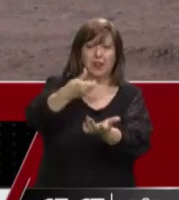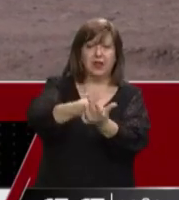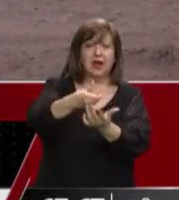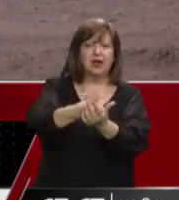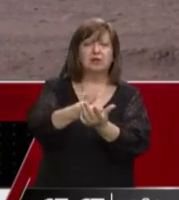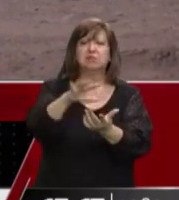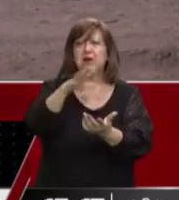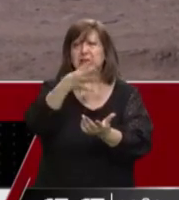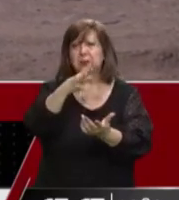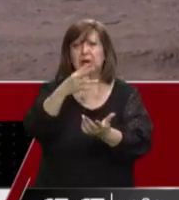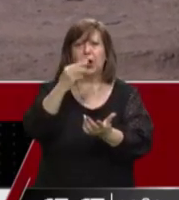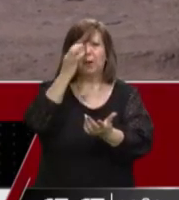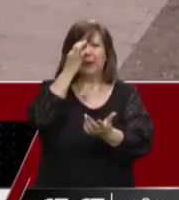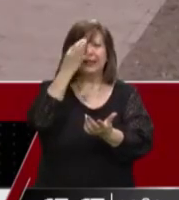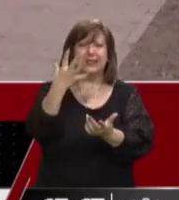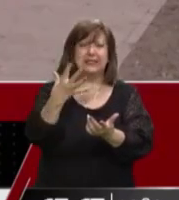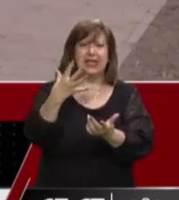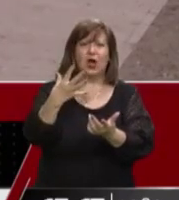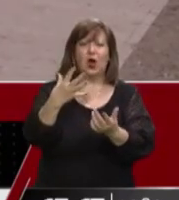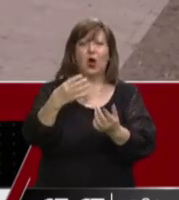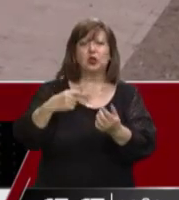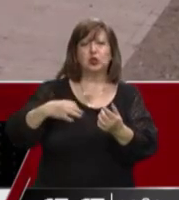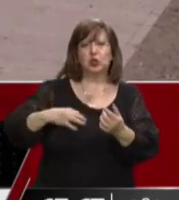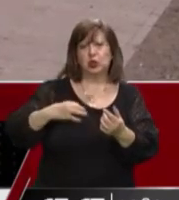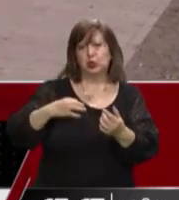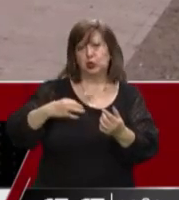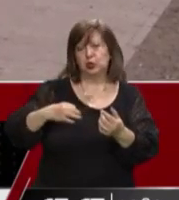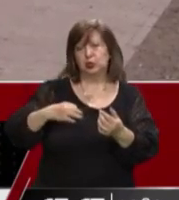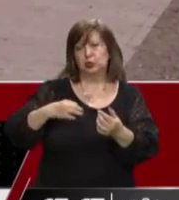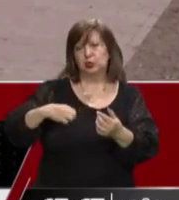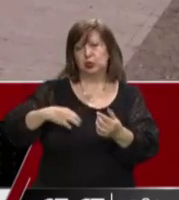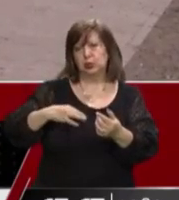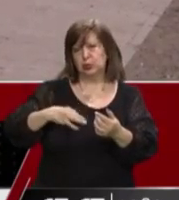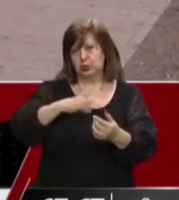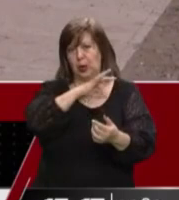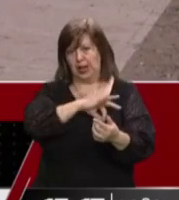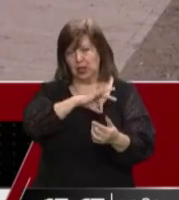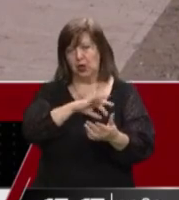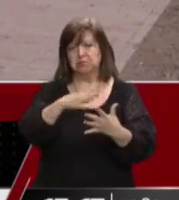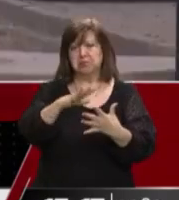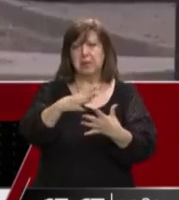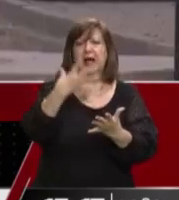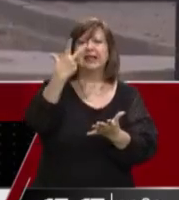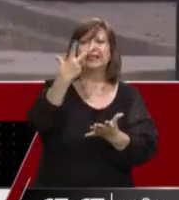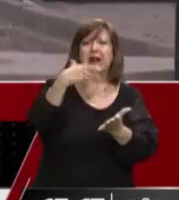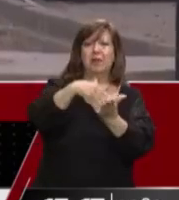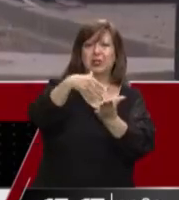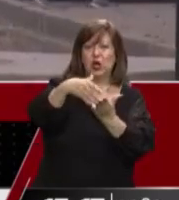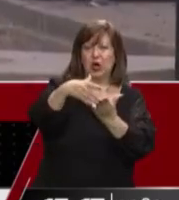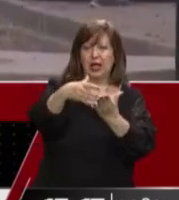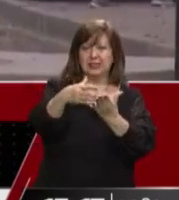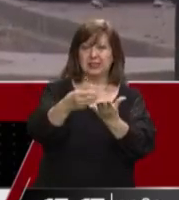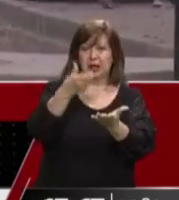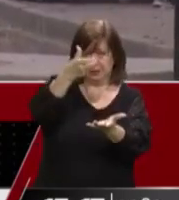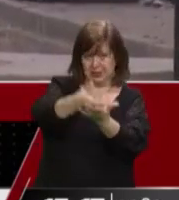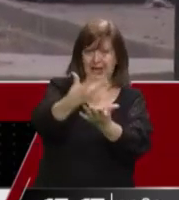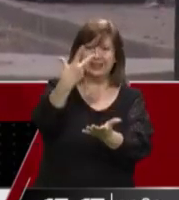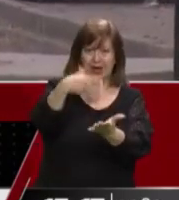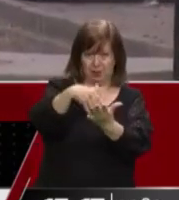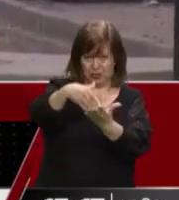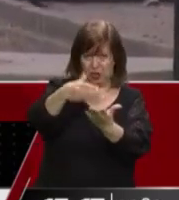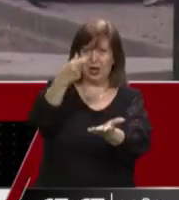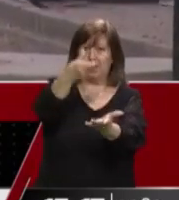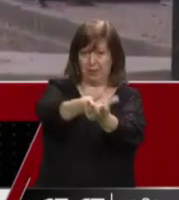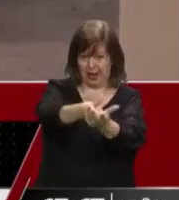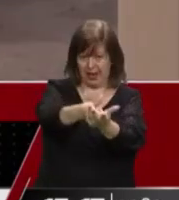aproximadamente es de 25 salarios mínimo vital y móvil. Estos son aproximadamente 3 millones de pesos. Y después hay que